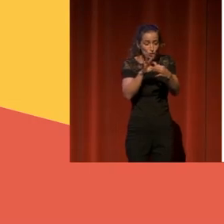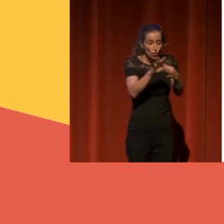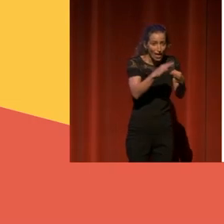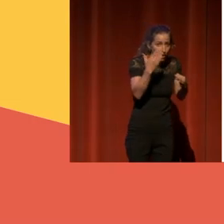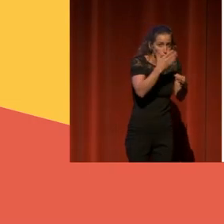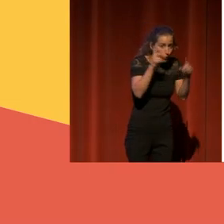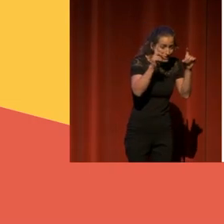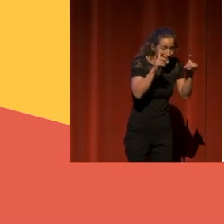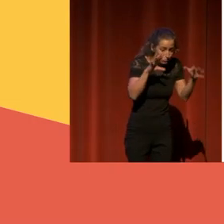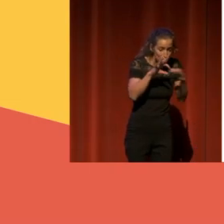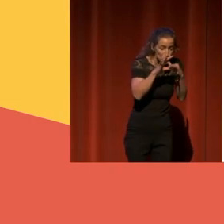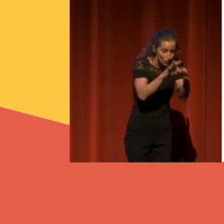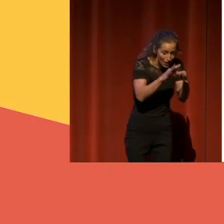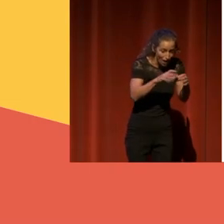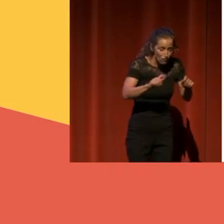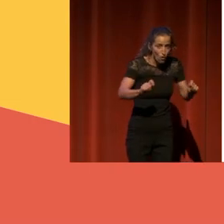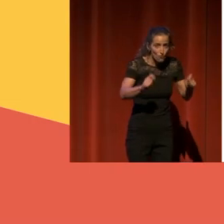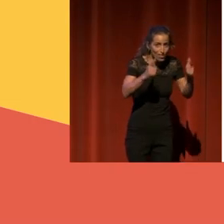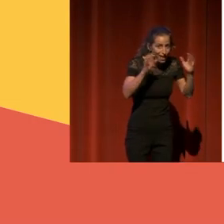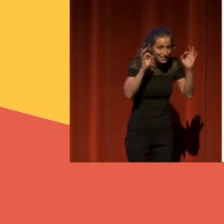entornos educativos formales, sino que